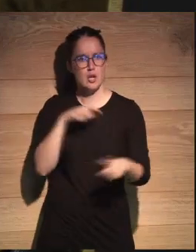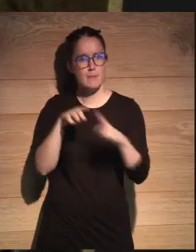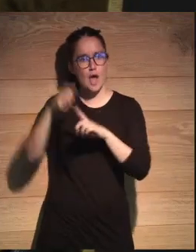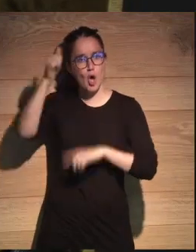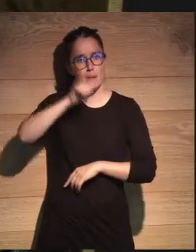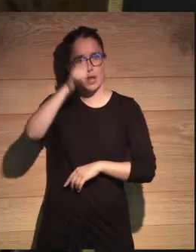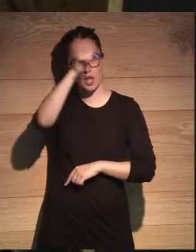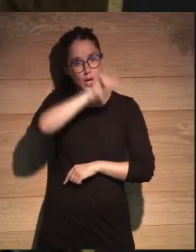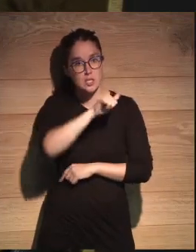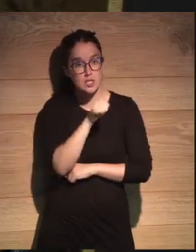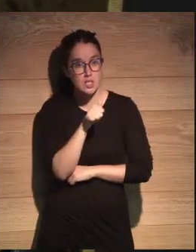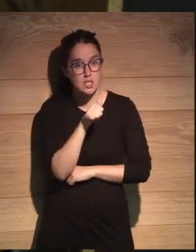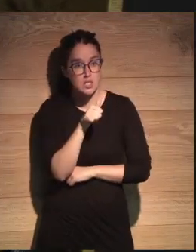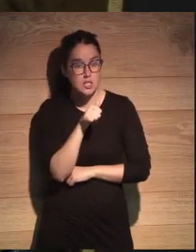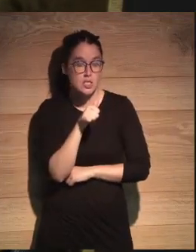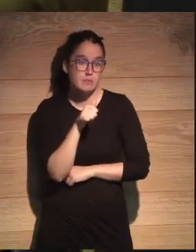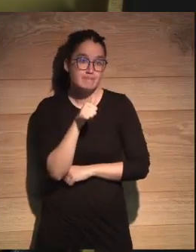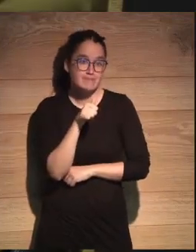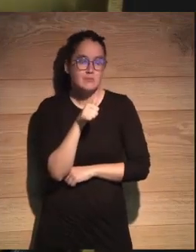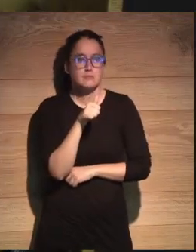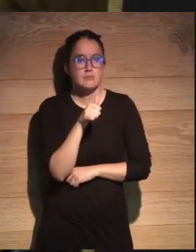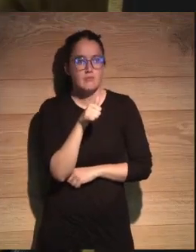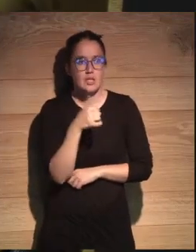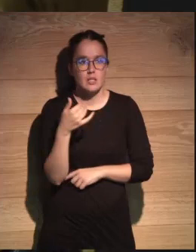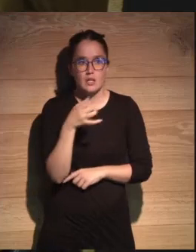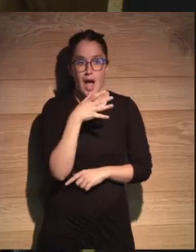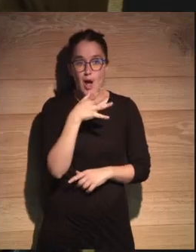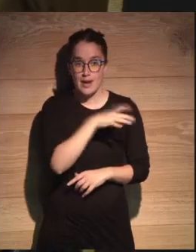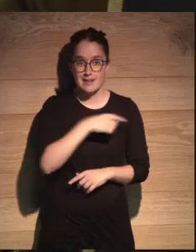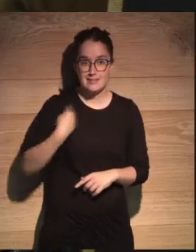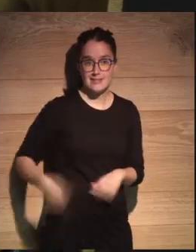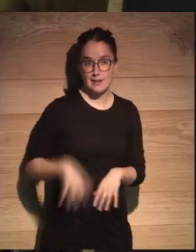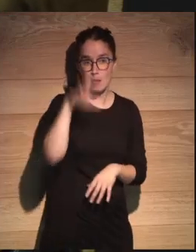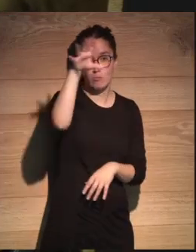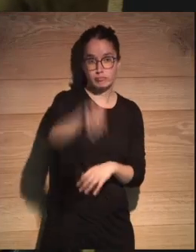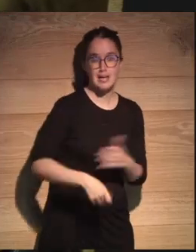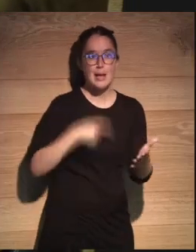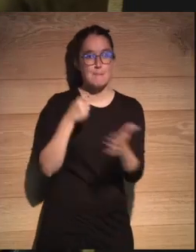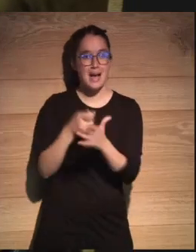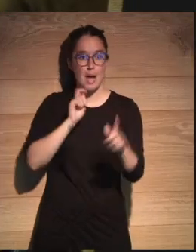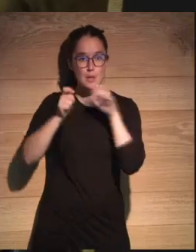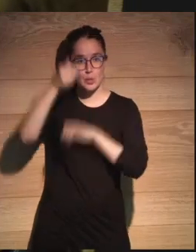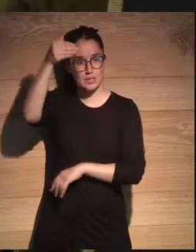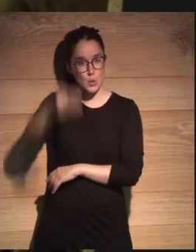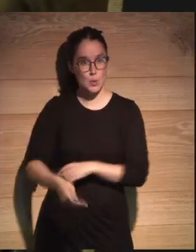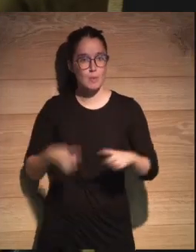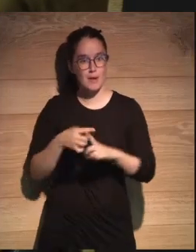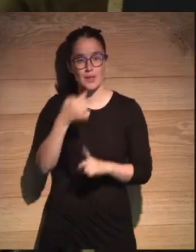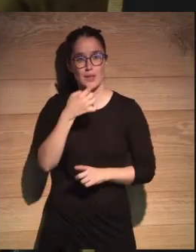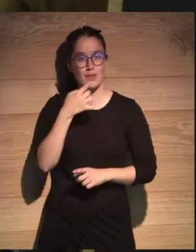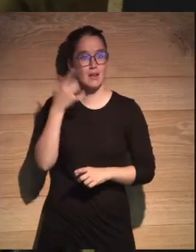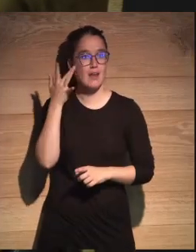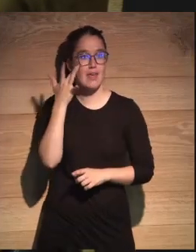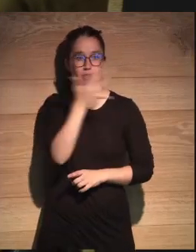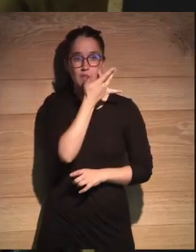las operaciones de cirugía, ¿no? Que ahora era China, la compra a los chinos, que paga periodistas importantes para decir que llevar